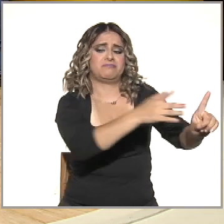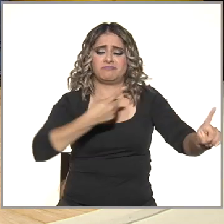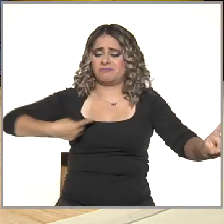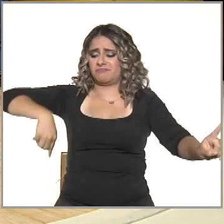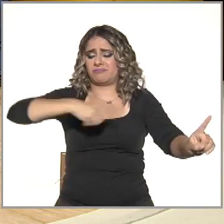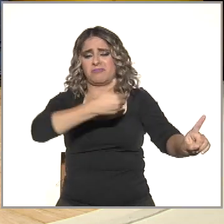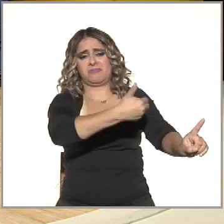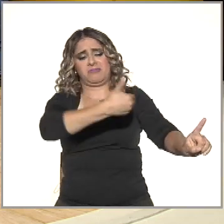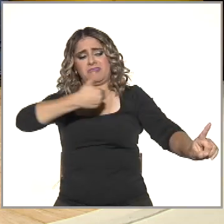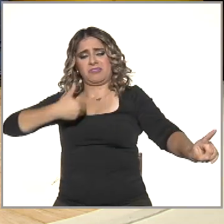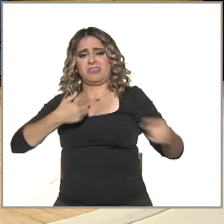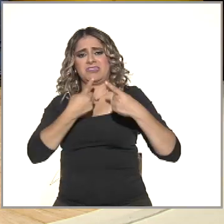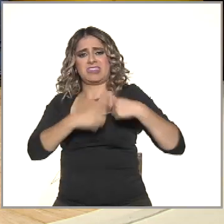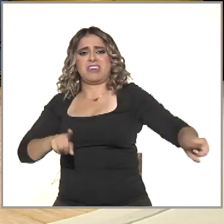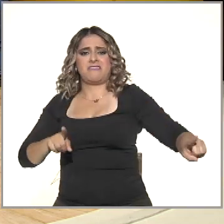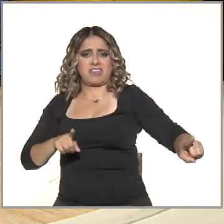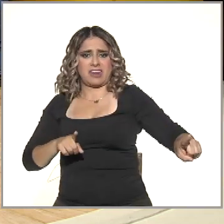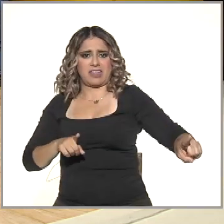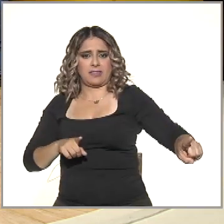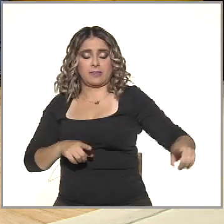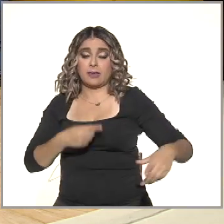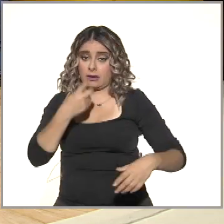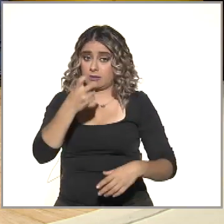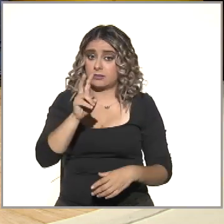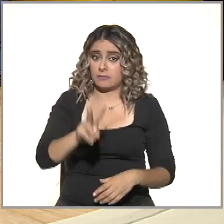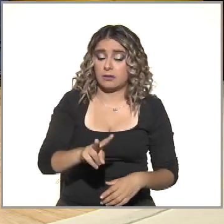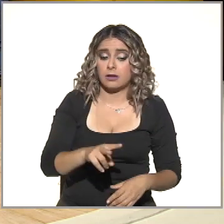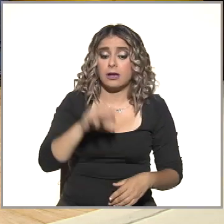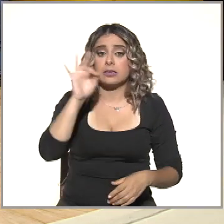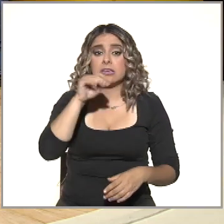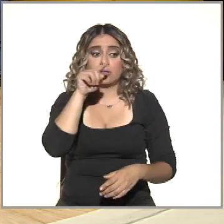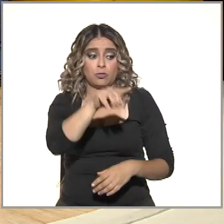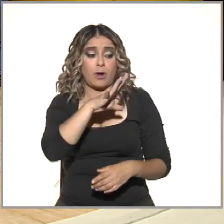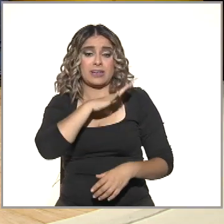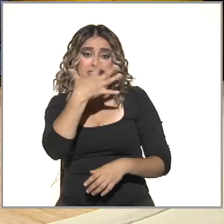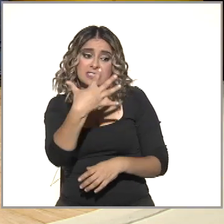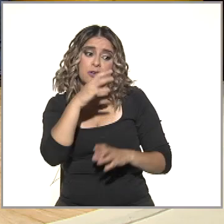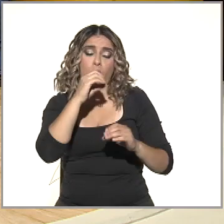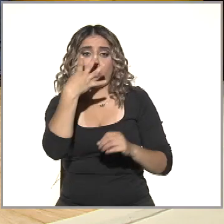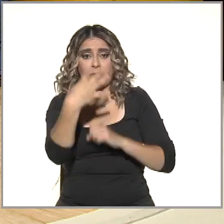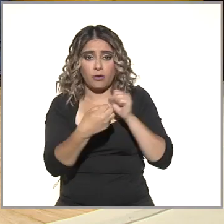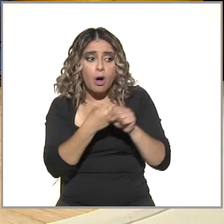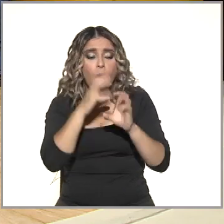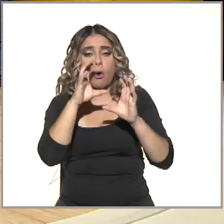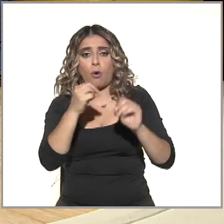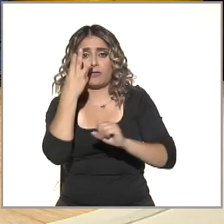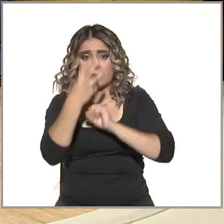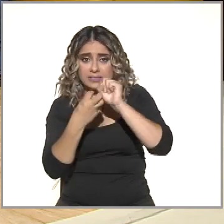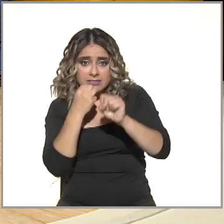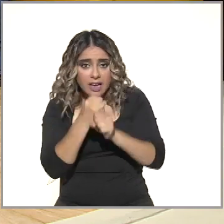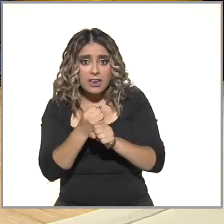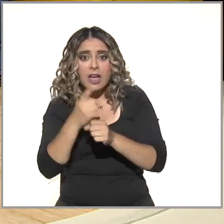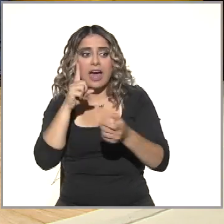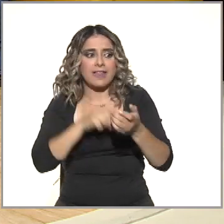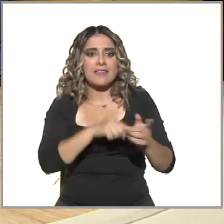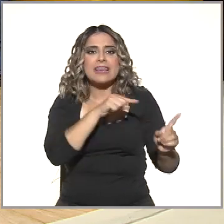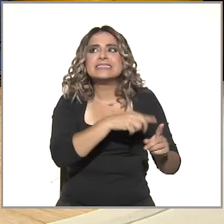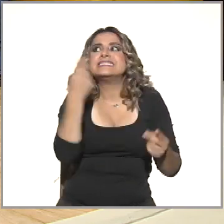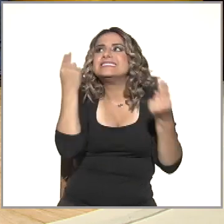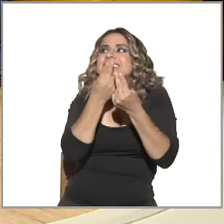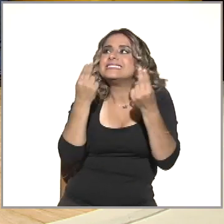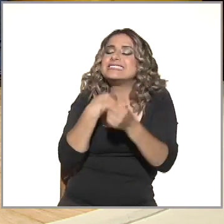yo creo que el contexto es importante entenderlo. Si tú tienes 5 años, 4 años, 3 años y lo que más necesitas a